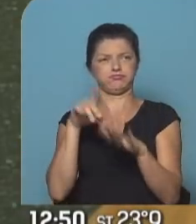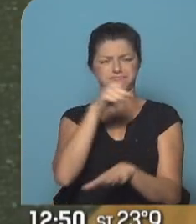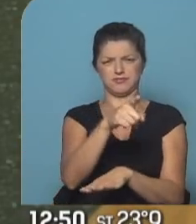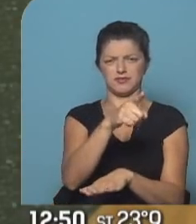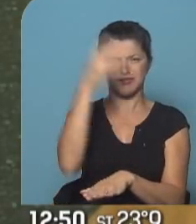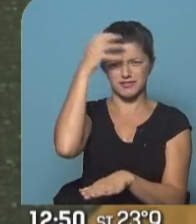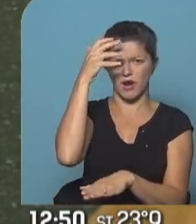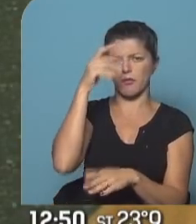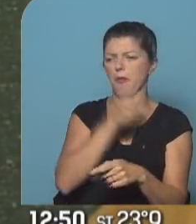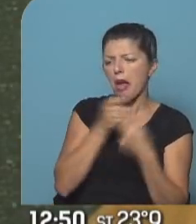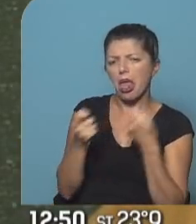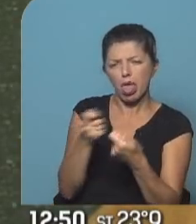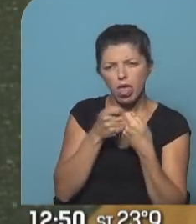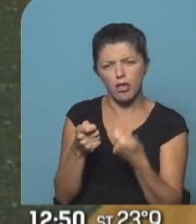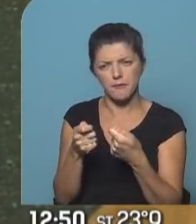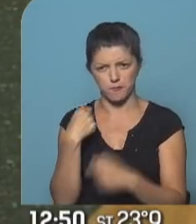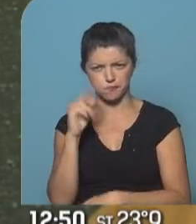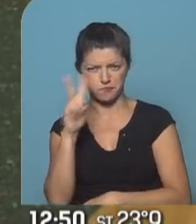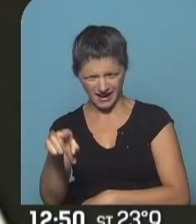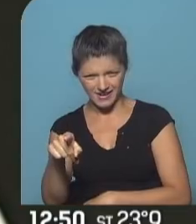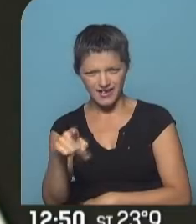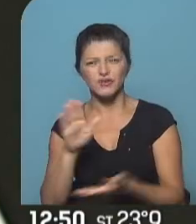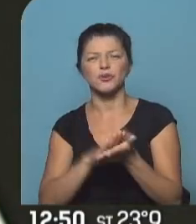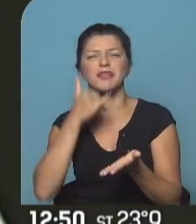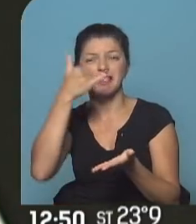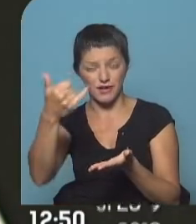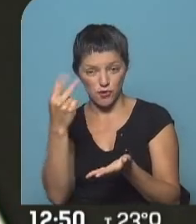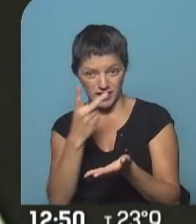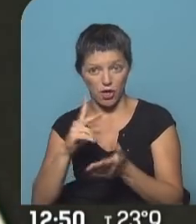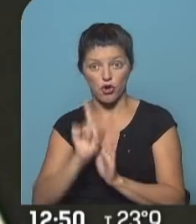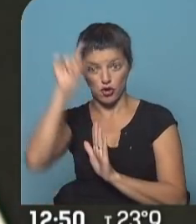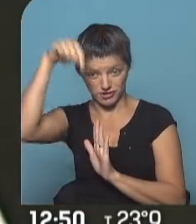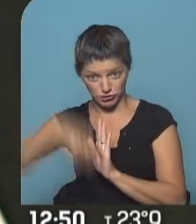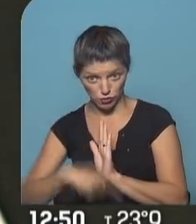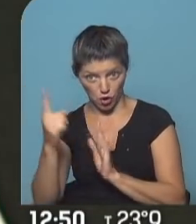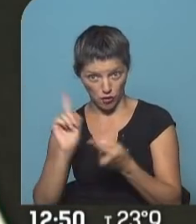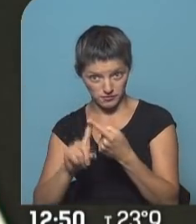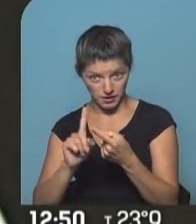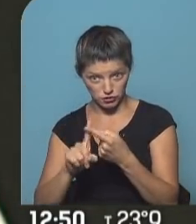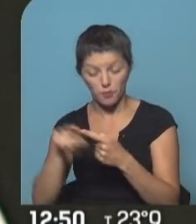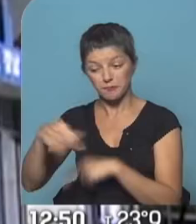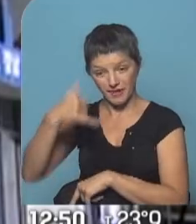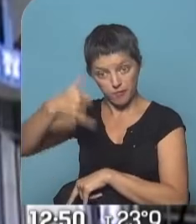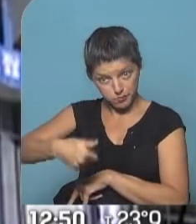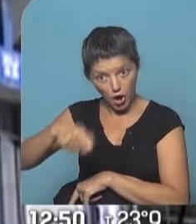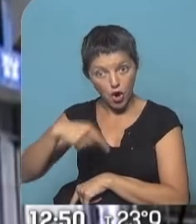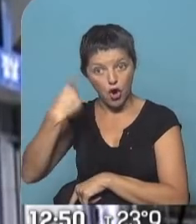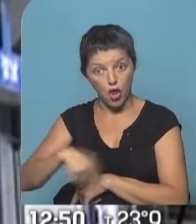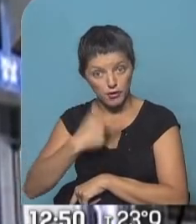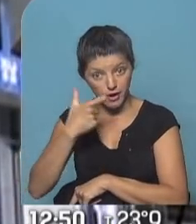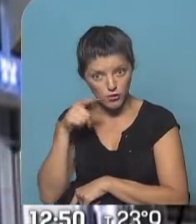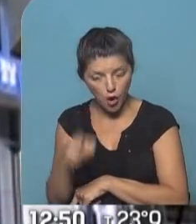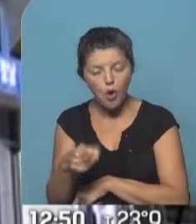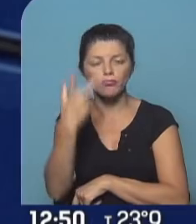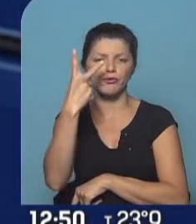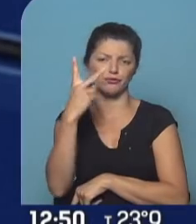cancha, ¿no? Sí, Estamos habían viendo empezado ahí de- imágenes de lo que es el teléfono, los teléfonos con los que se comunican. Teléfono que estaba interrumpido hace casi 2 años, ahí en el